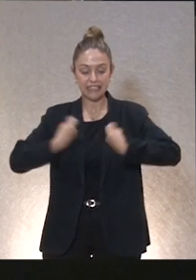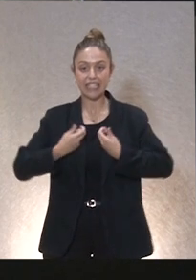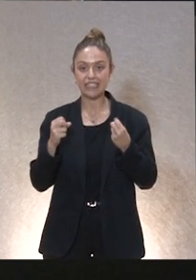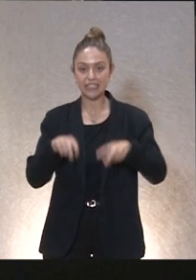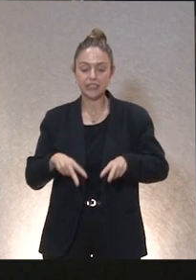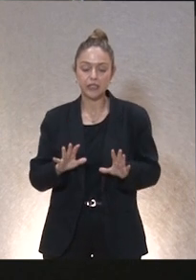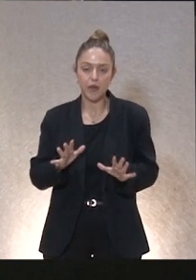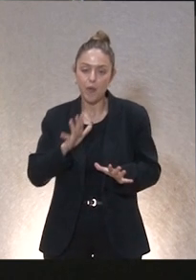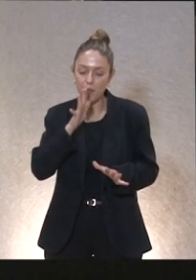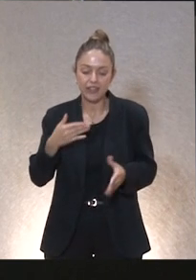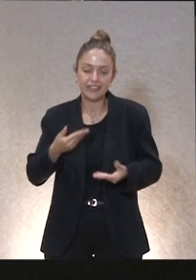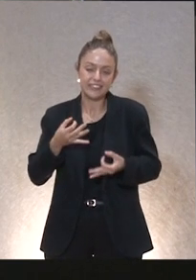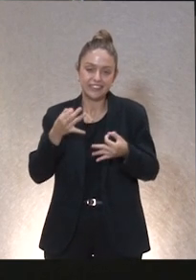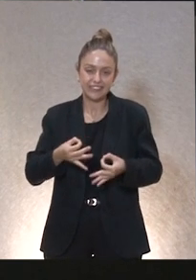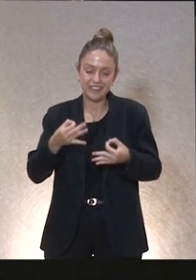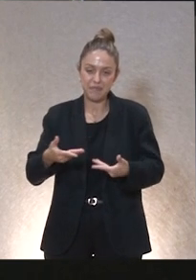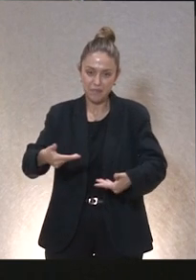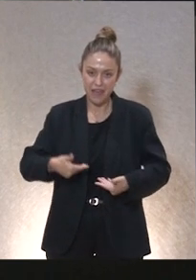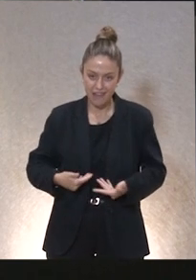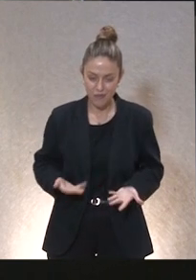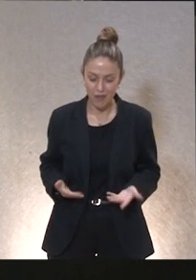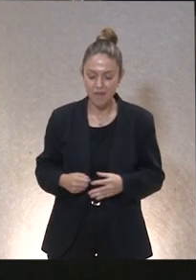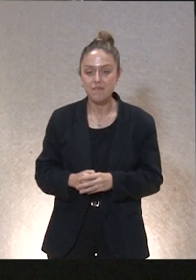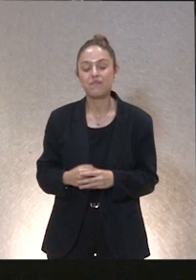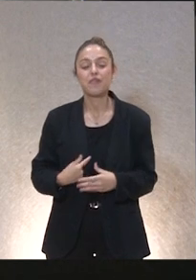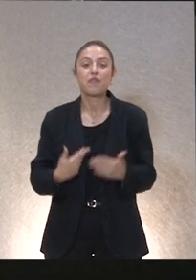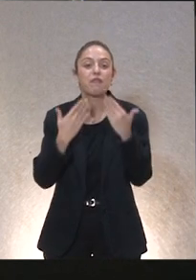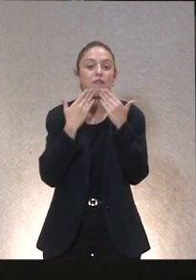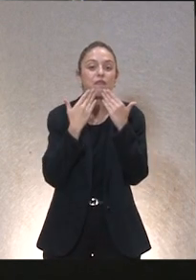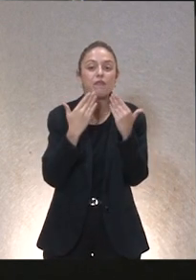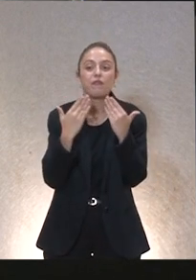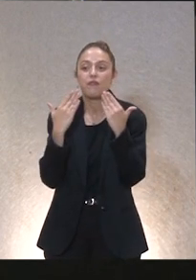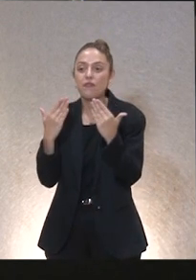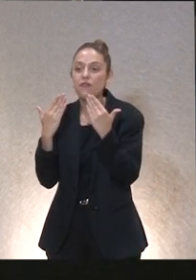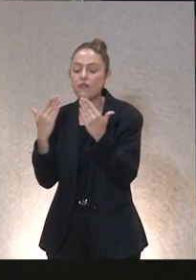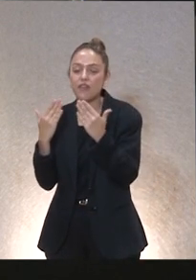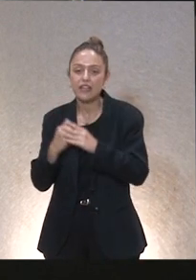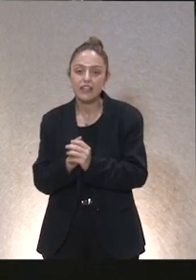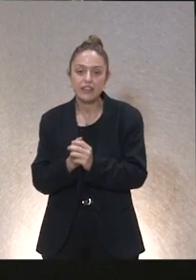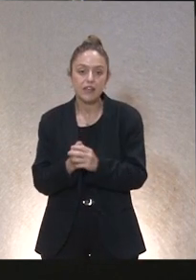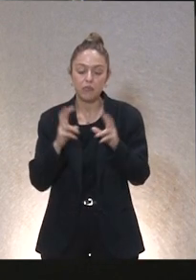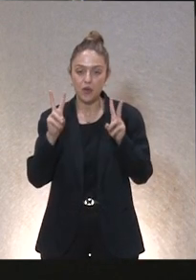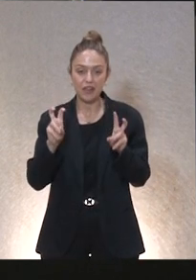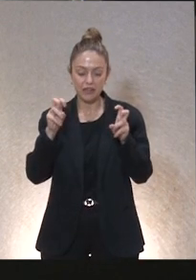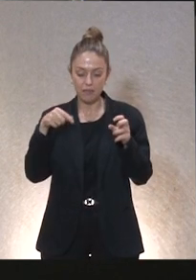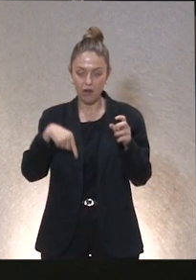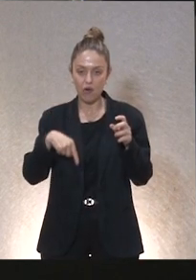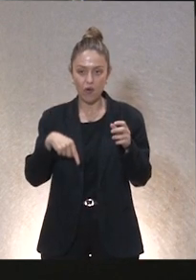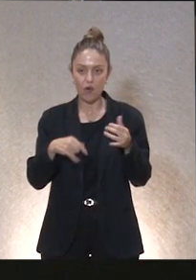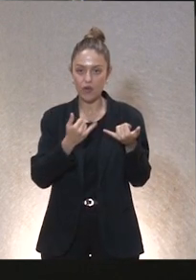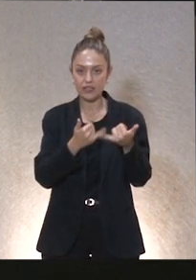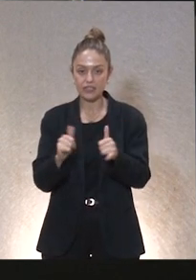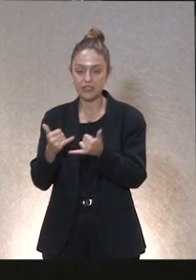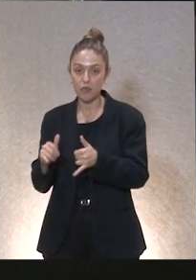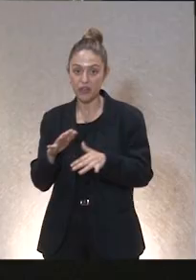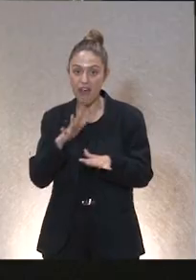ayuda Eh felicitaros un poco por el concepto fundamental de la sesión porque no son estos